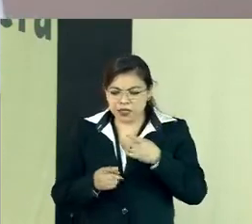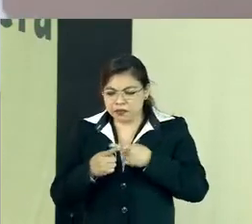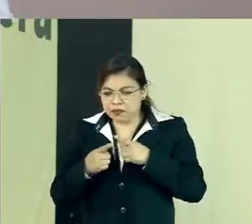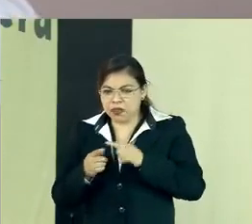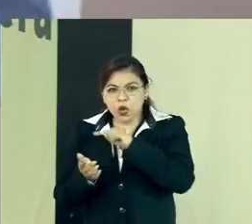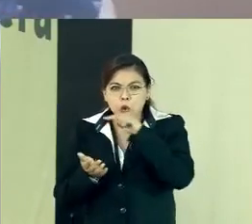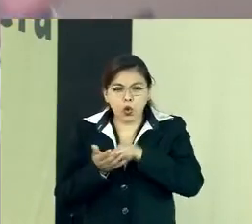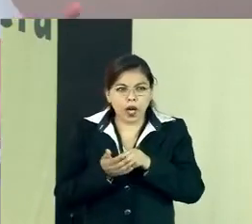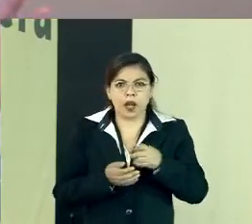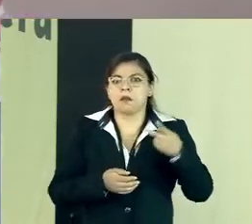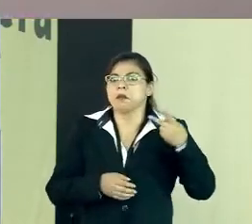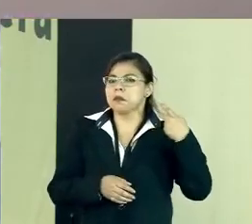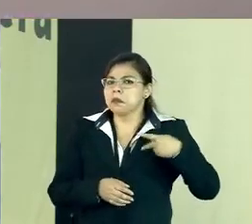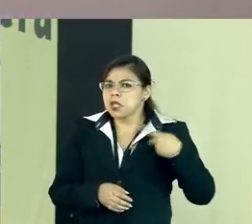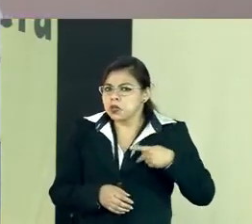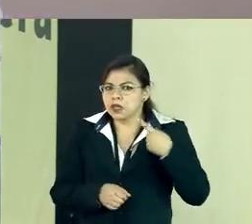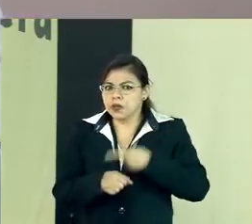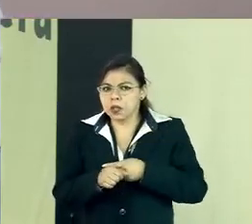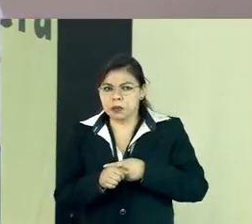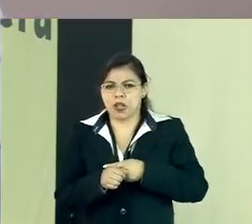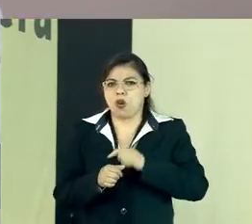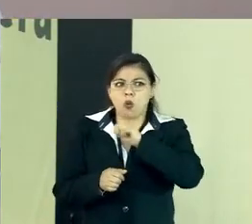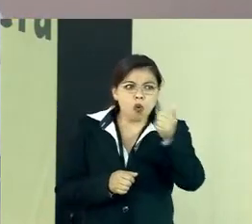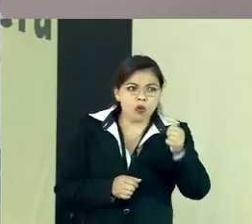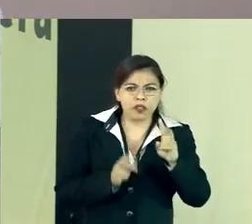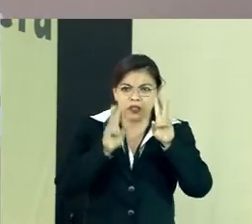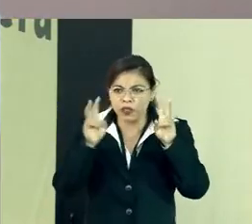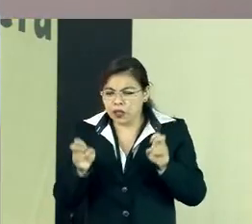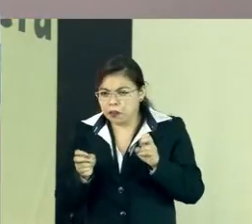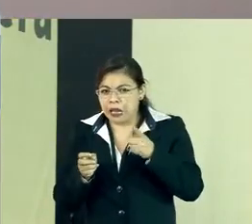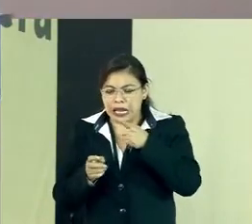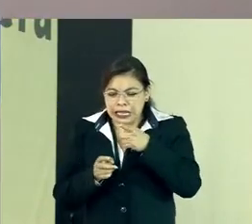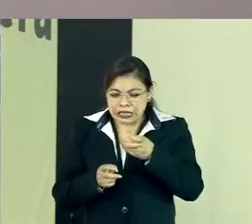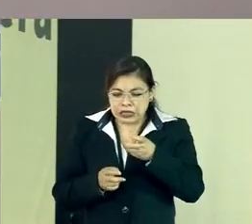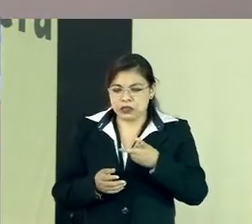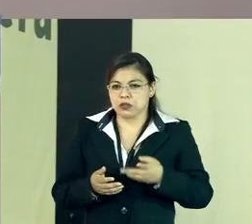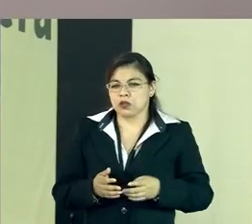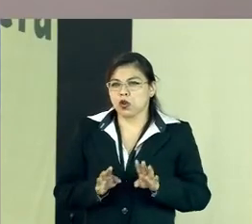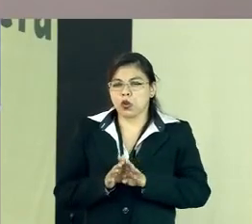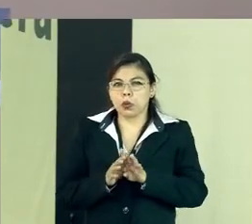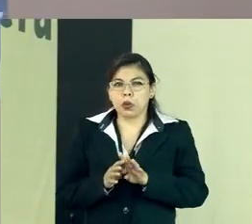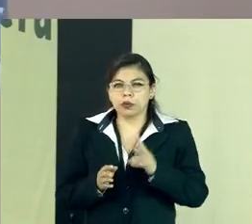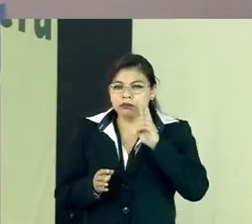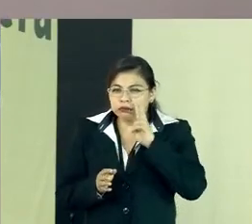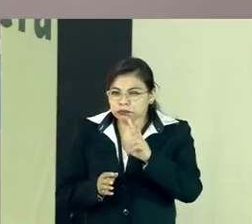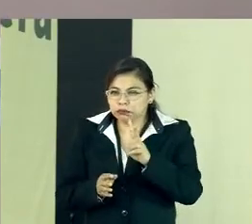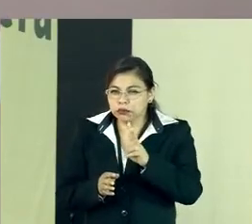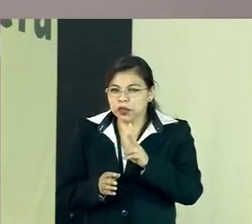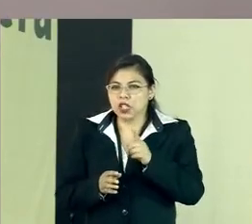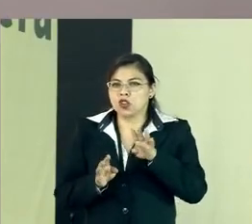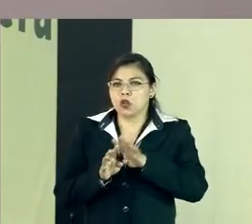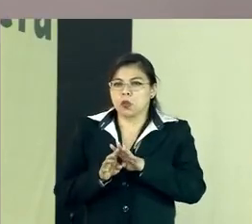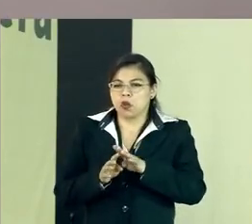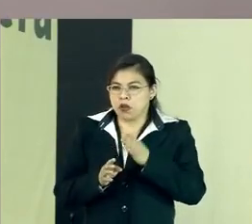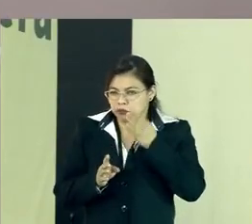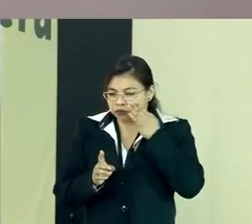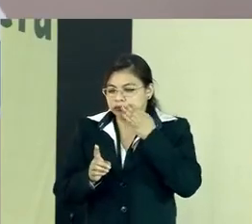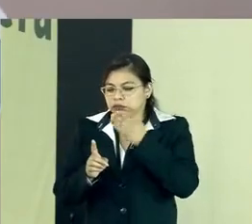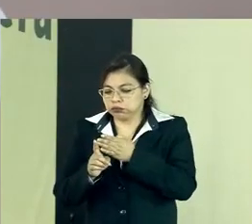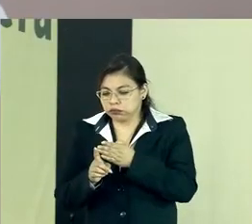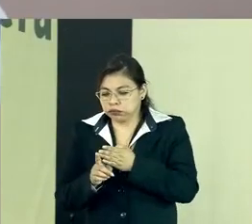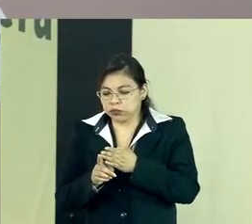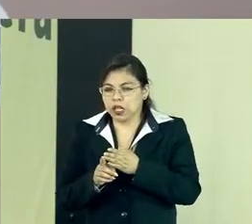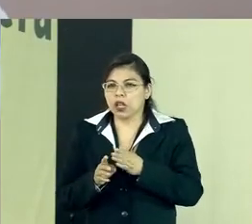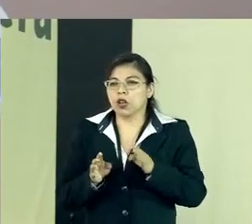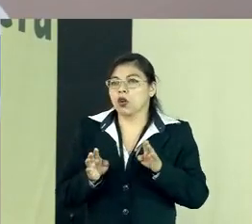de un paciente a otro de un tema a otro y en todos ellos apuntando y señalando como